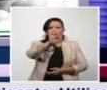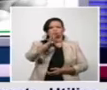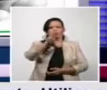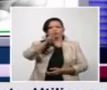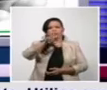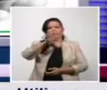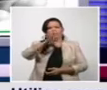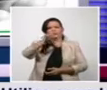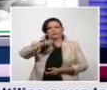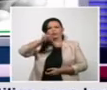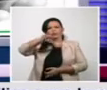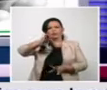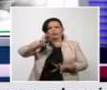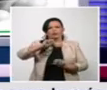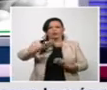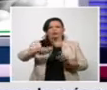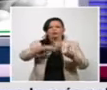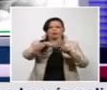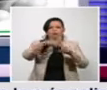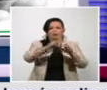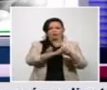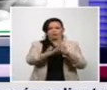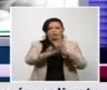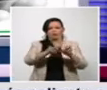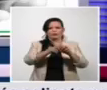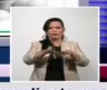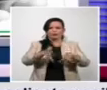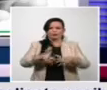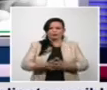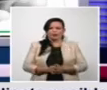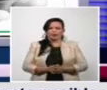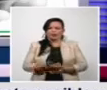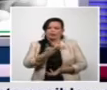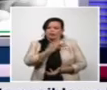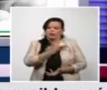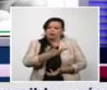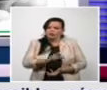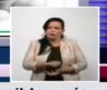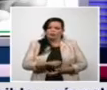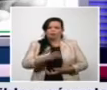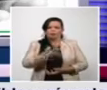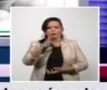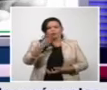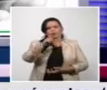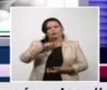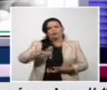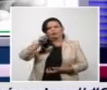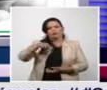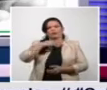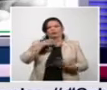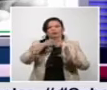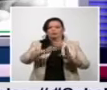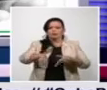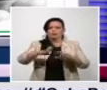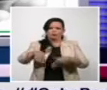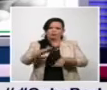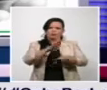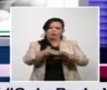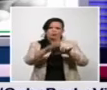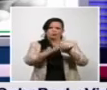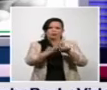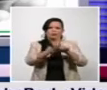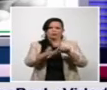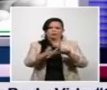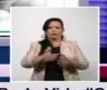nuevos pacientes diagnosticados con la COVID-19, lamentablemente 3 fallecidos como consecuencia de la enfermedad. En